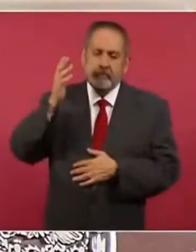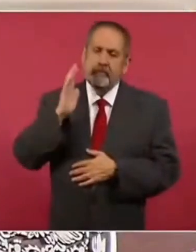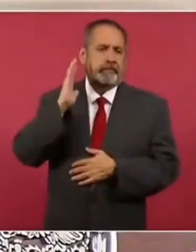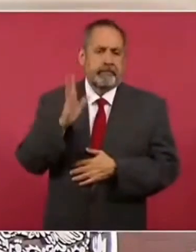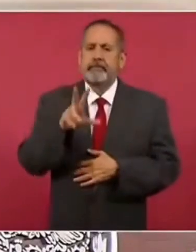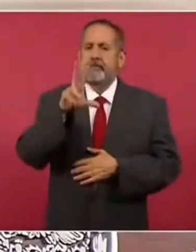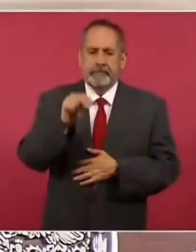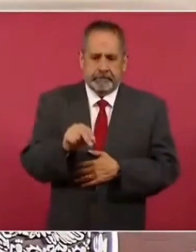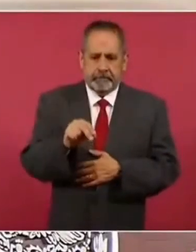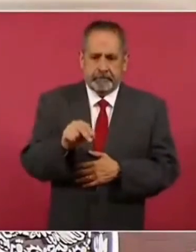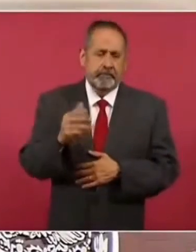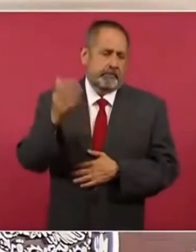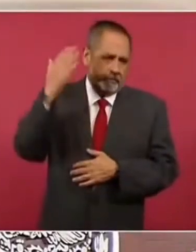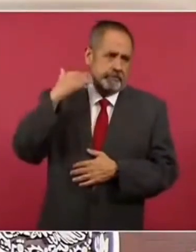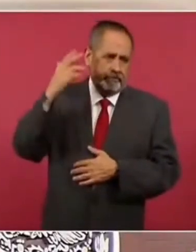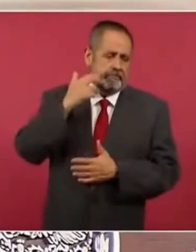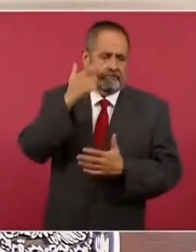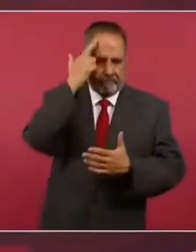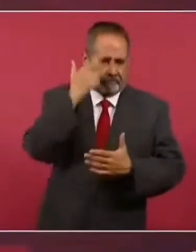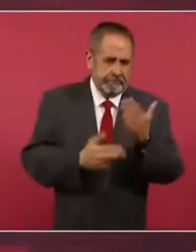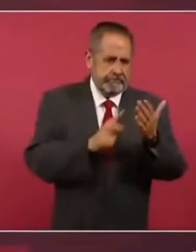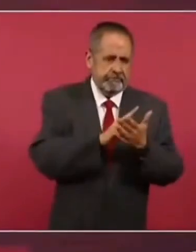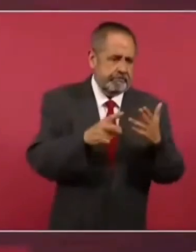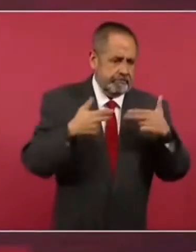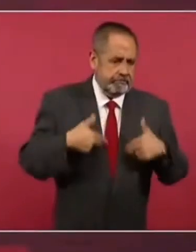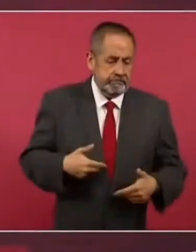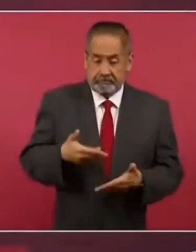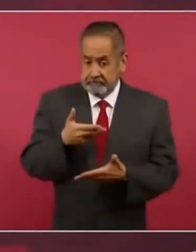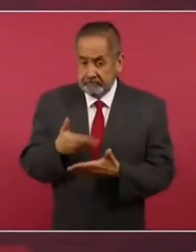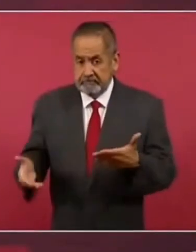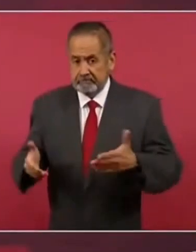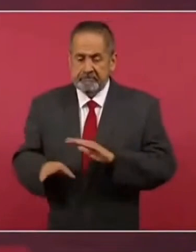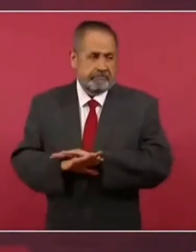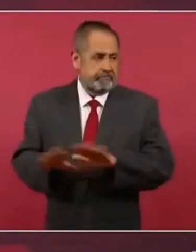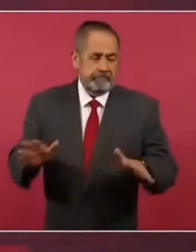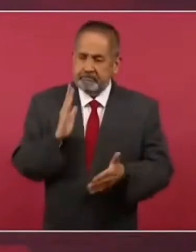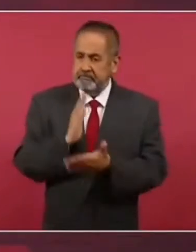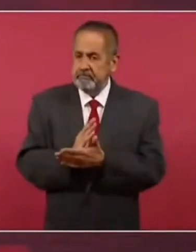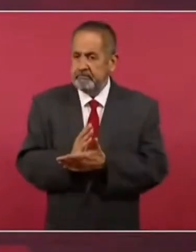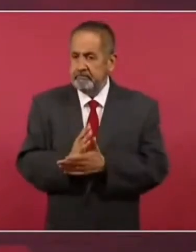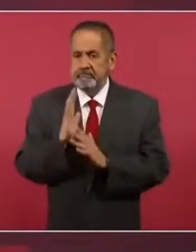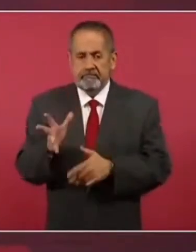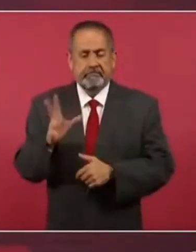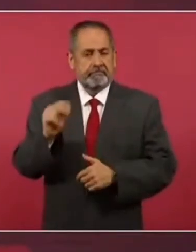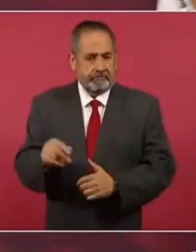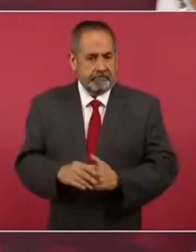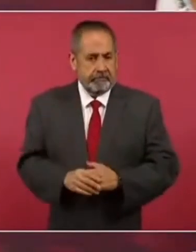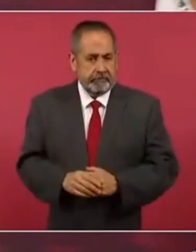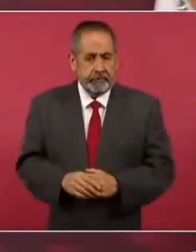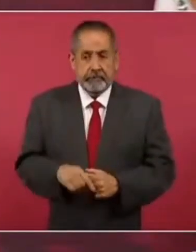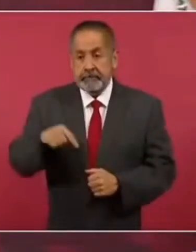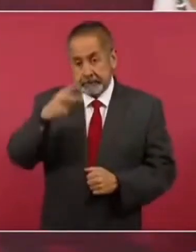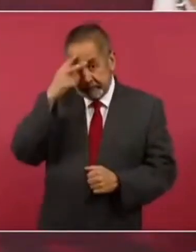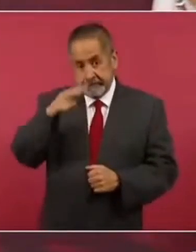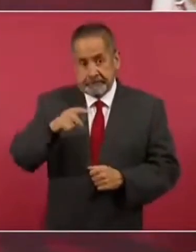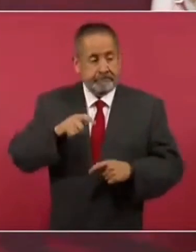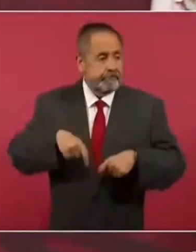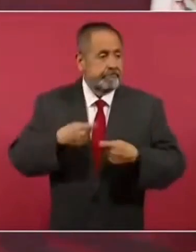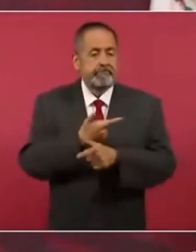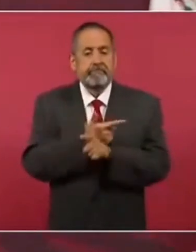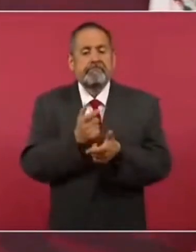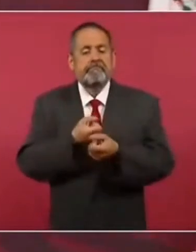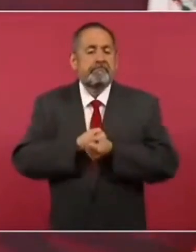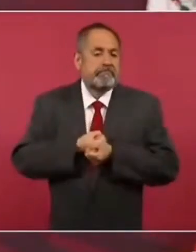principal violador de los derechos humanos. En México se garantiza la libertad de